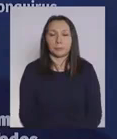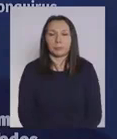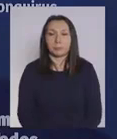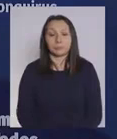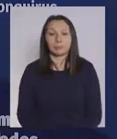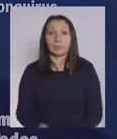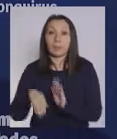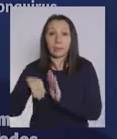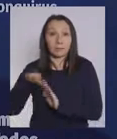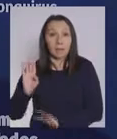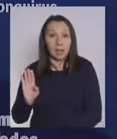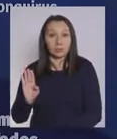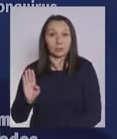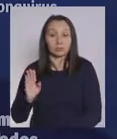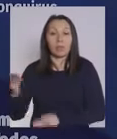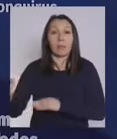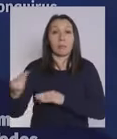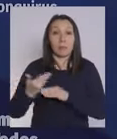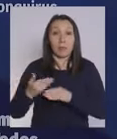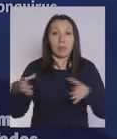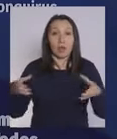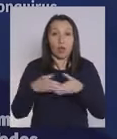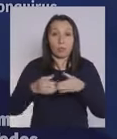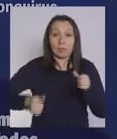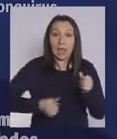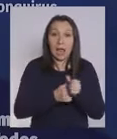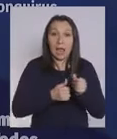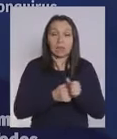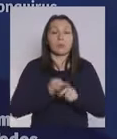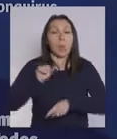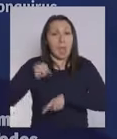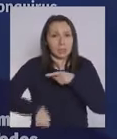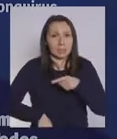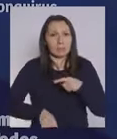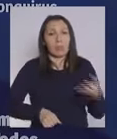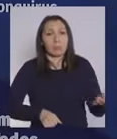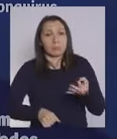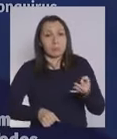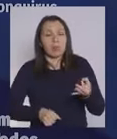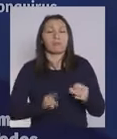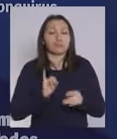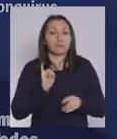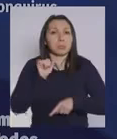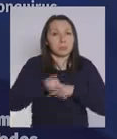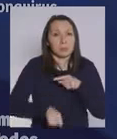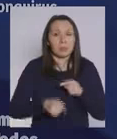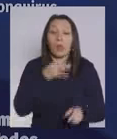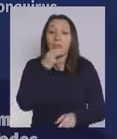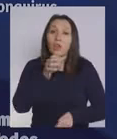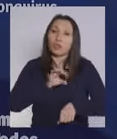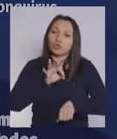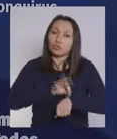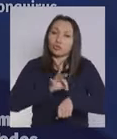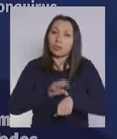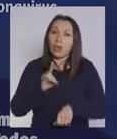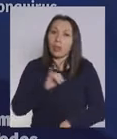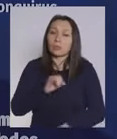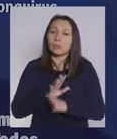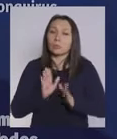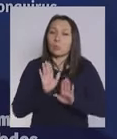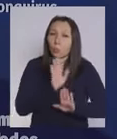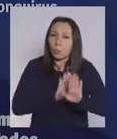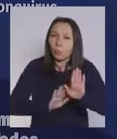mayoría de las peticiones del Comité Asesor han sido aceptadas. Como dice la doctora Daza, con mucha prudencia, hoy día